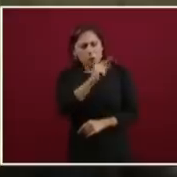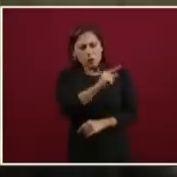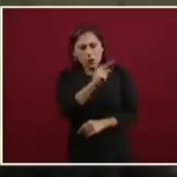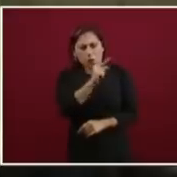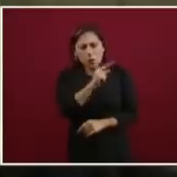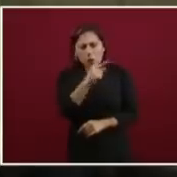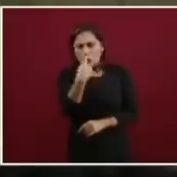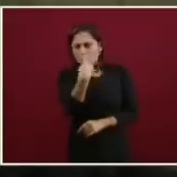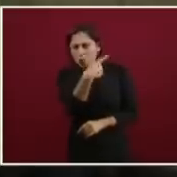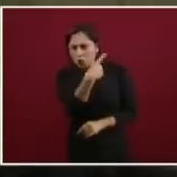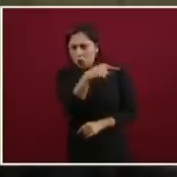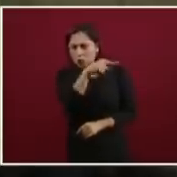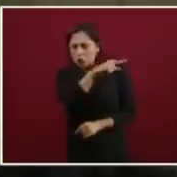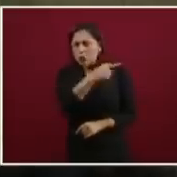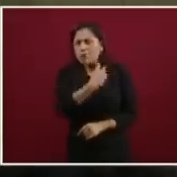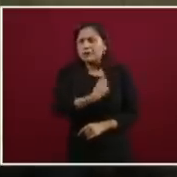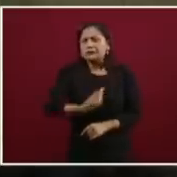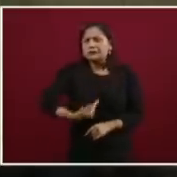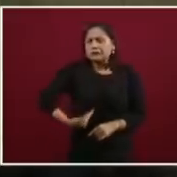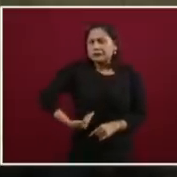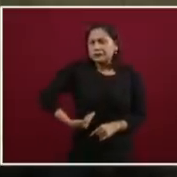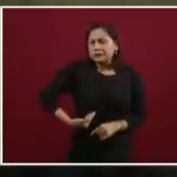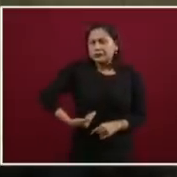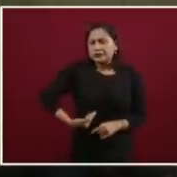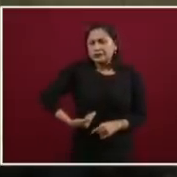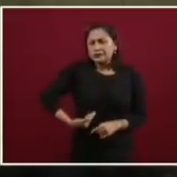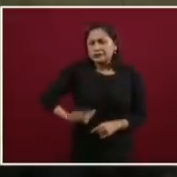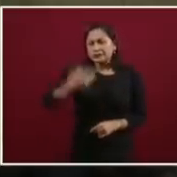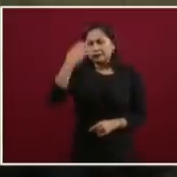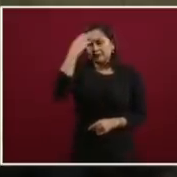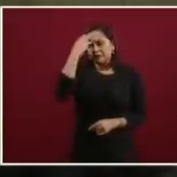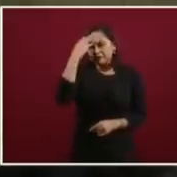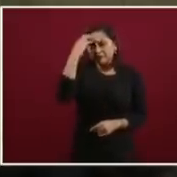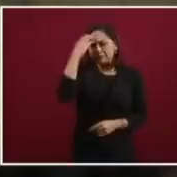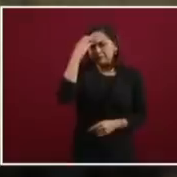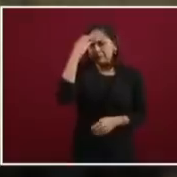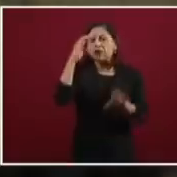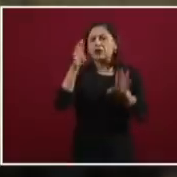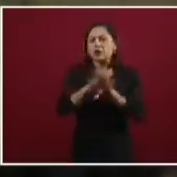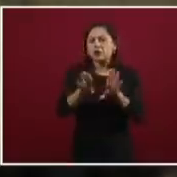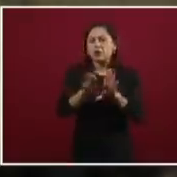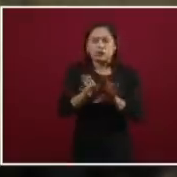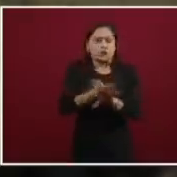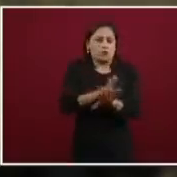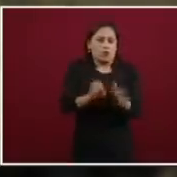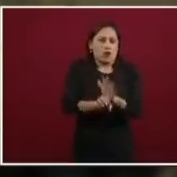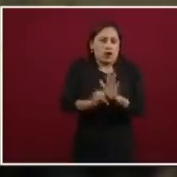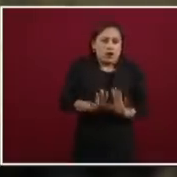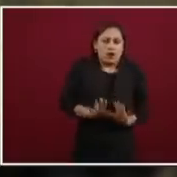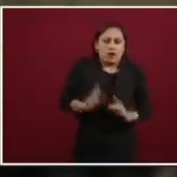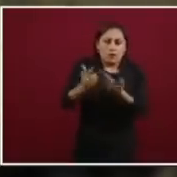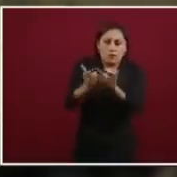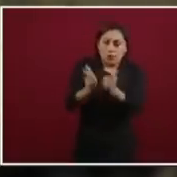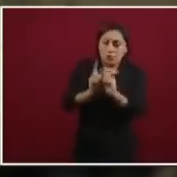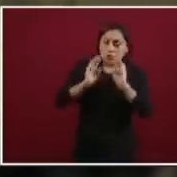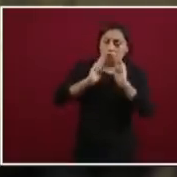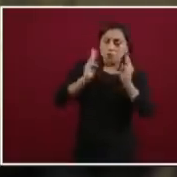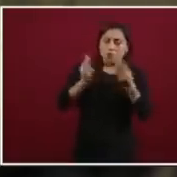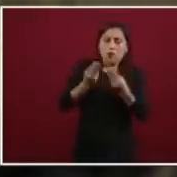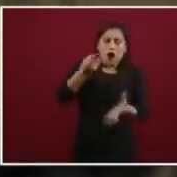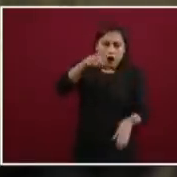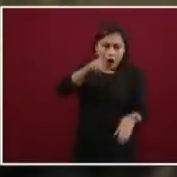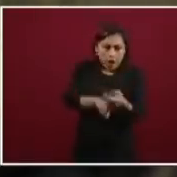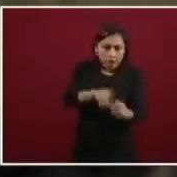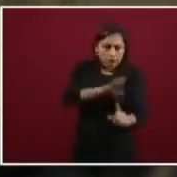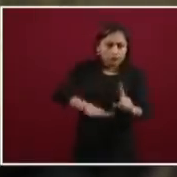directamente que también usted lo ha dicho el criminal el narcotraficante es pueblo como se le habla a